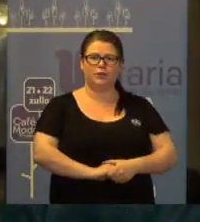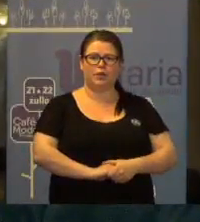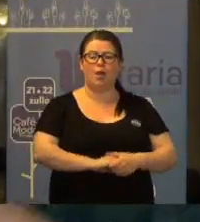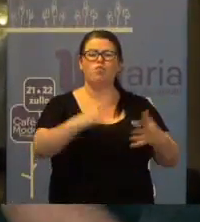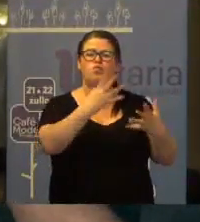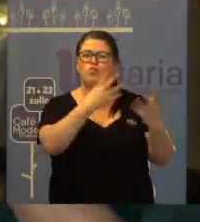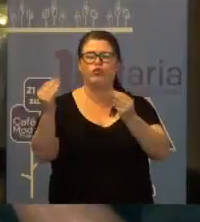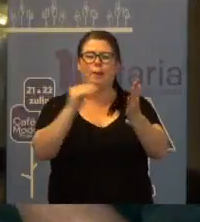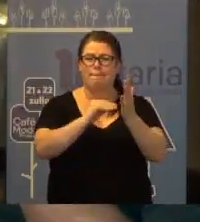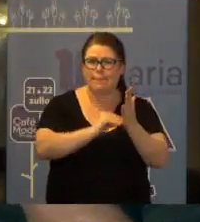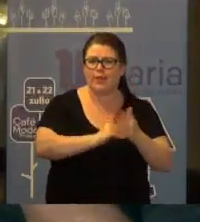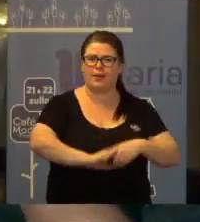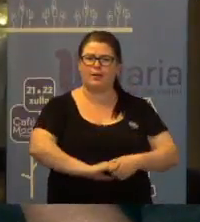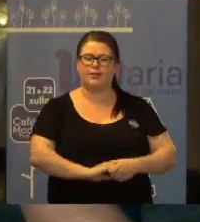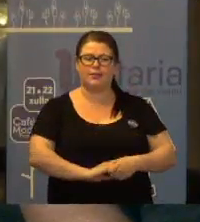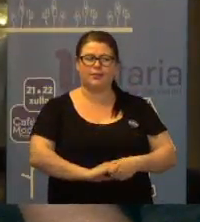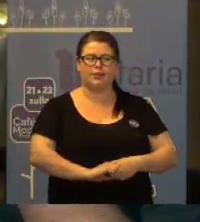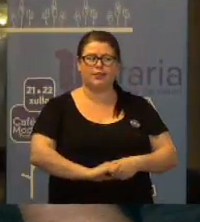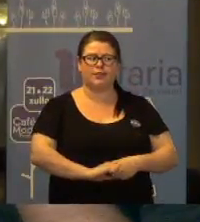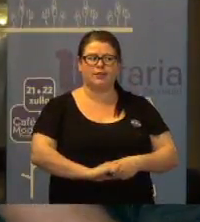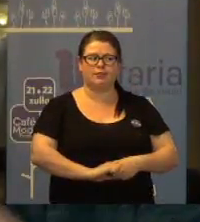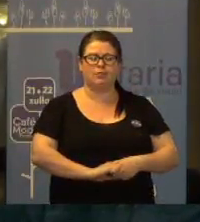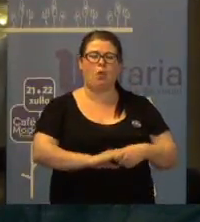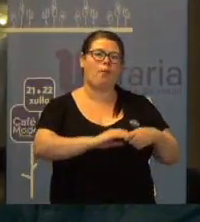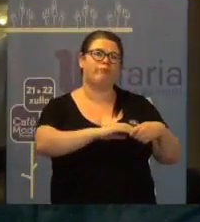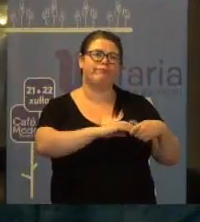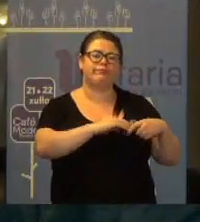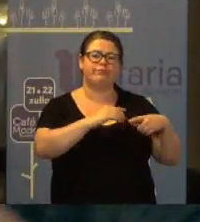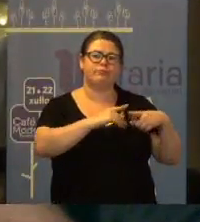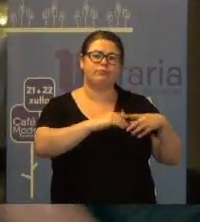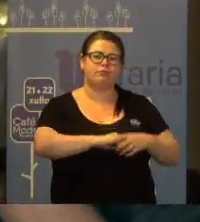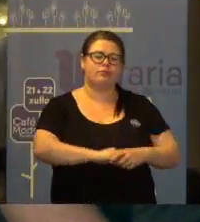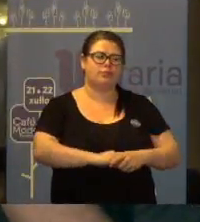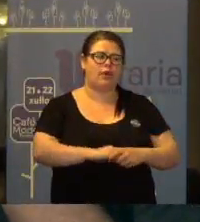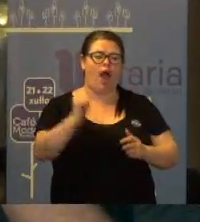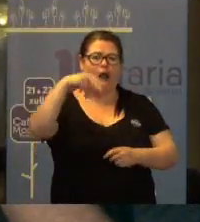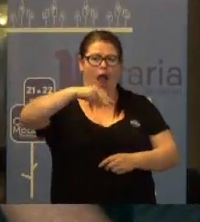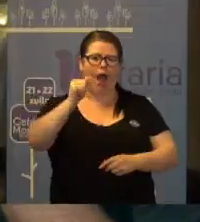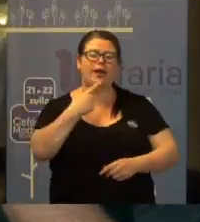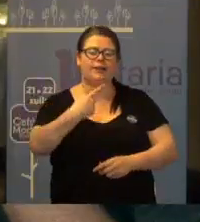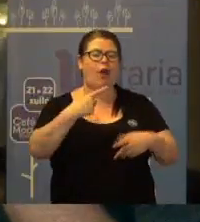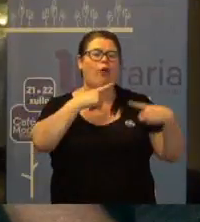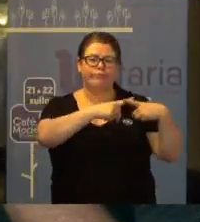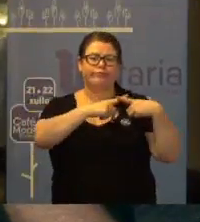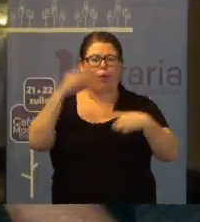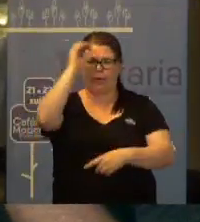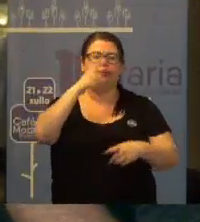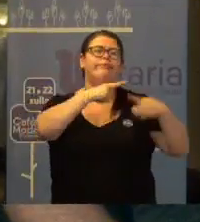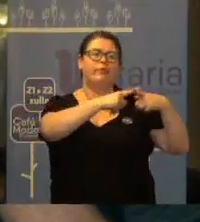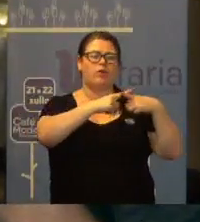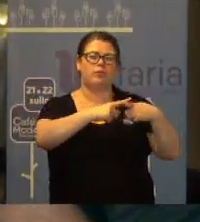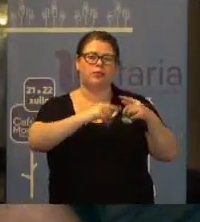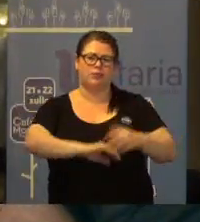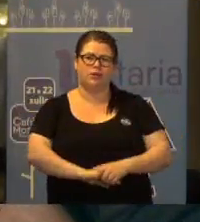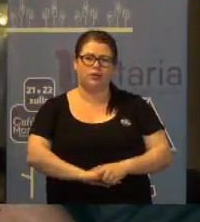moitas veces... Bueno, eu comparto bastante o que dixo Ana, non? E non creo que sea tacticista